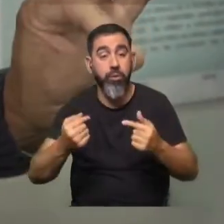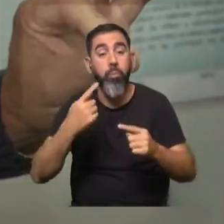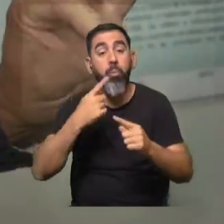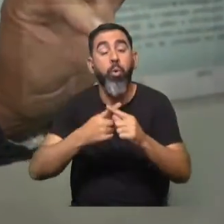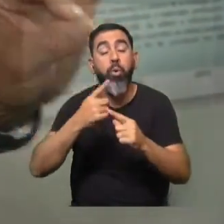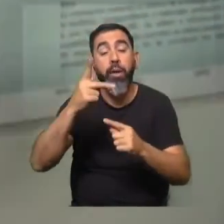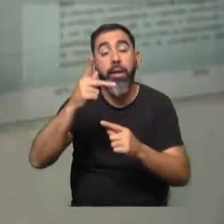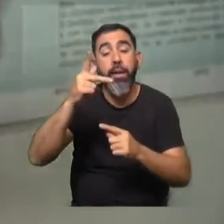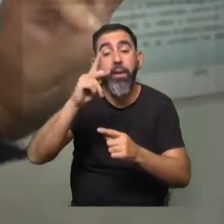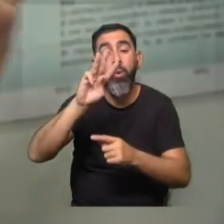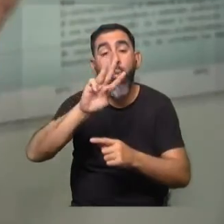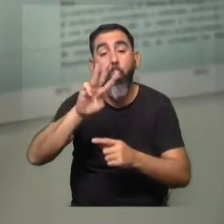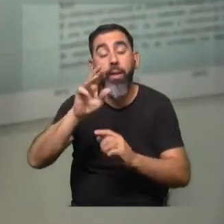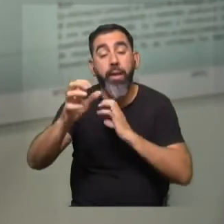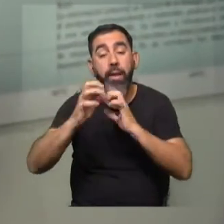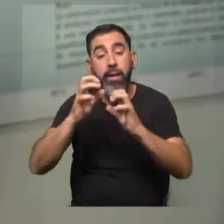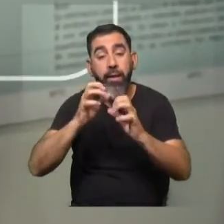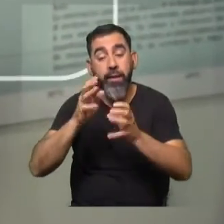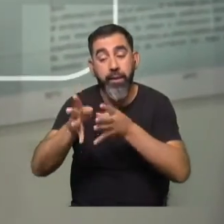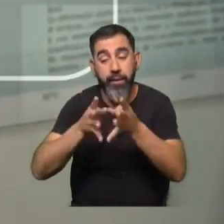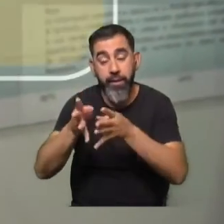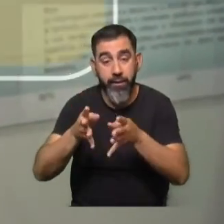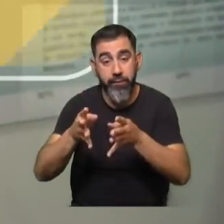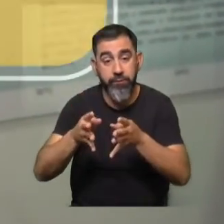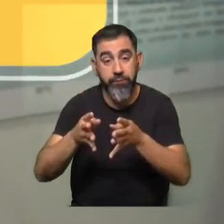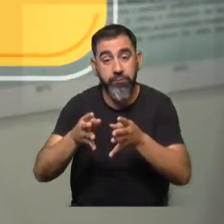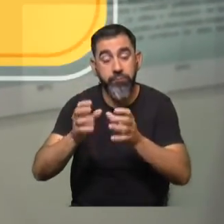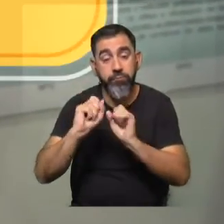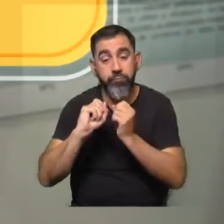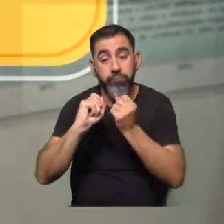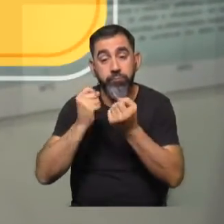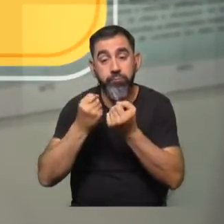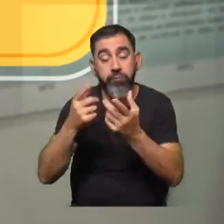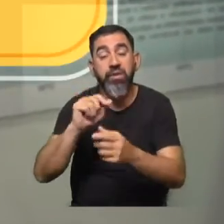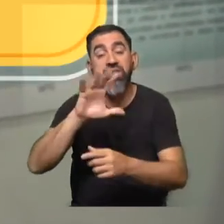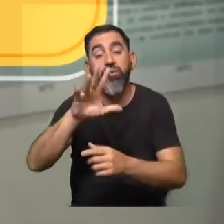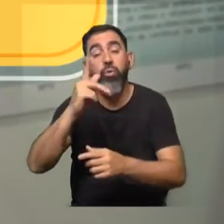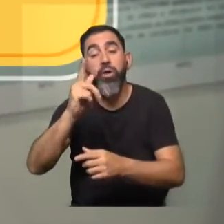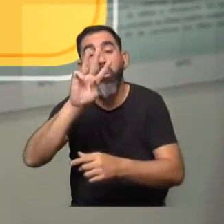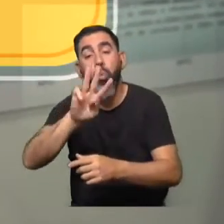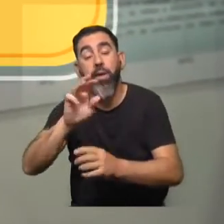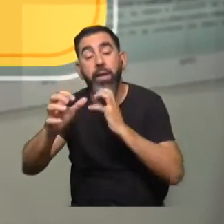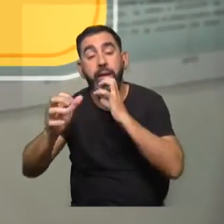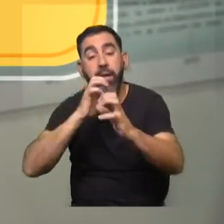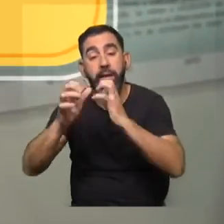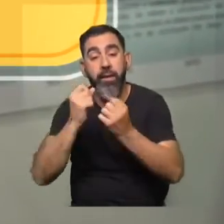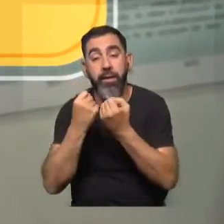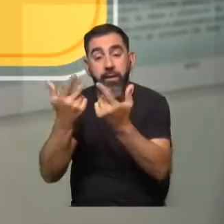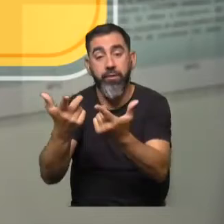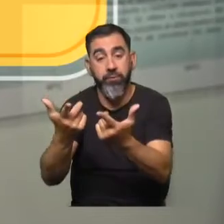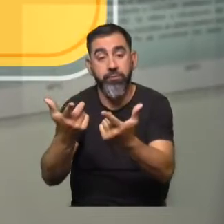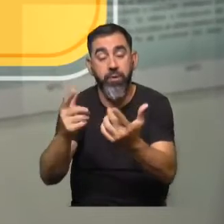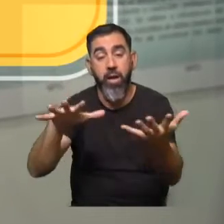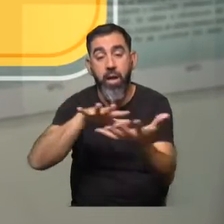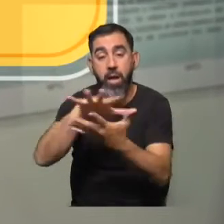de energía que uno suministra a la bomba de calor, hay una transferencia de 5 kilowatts de energía al